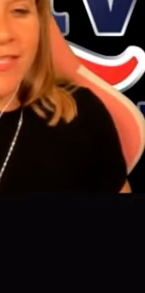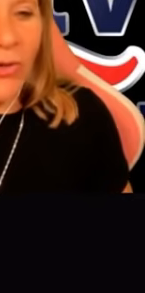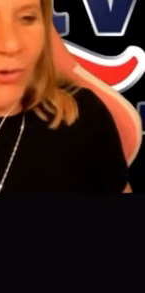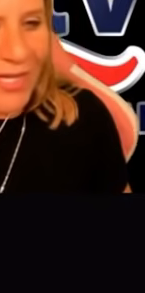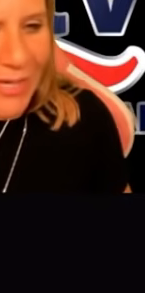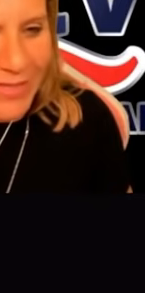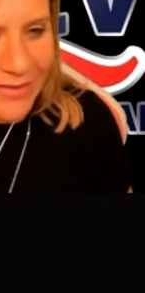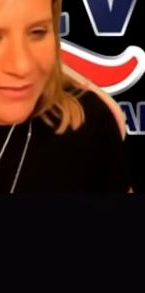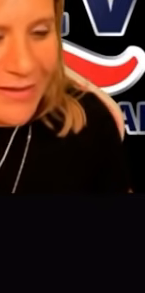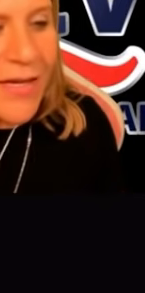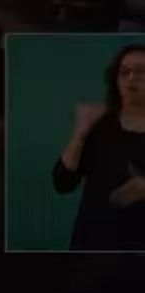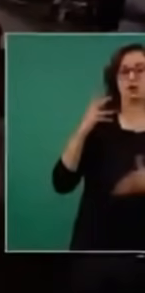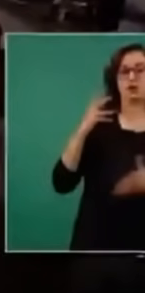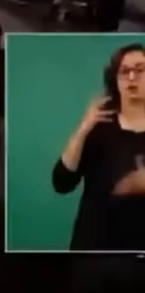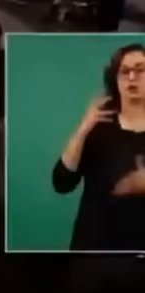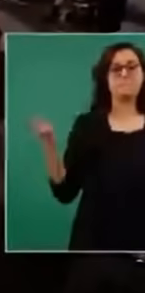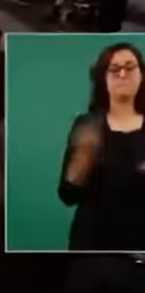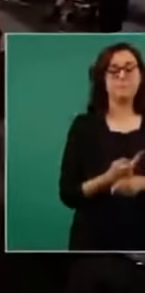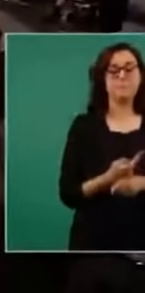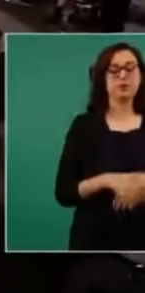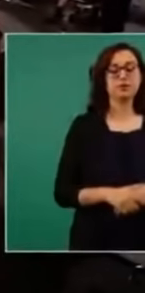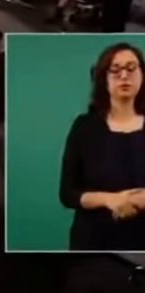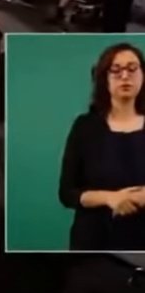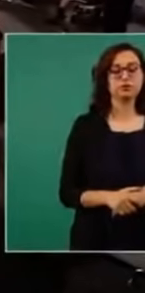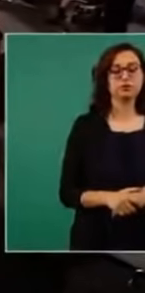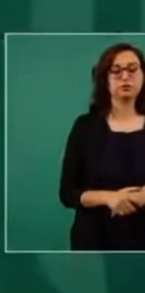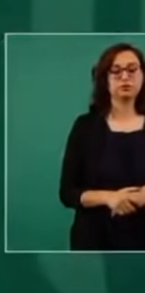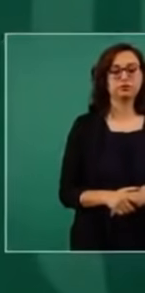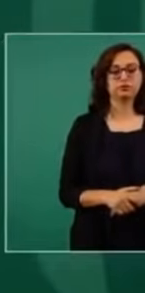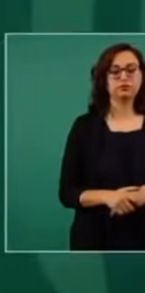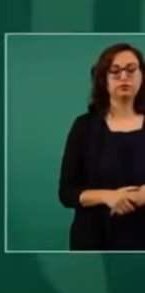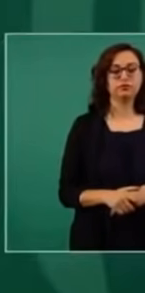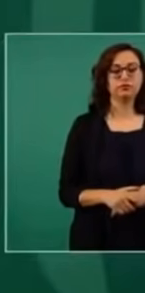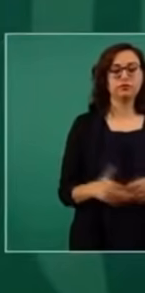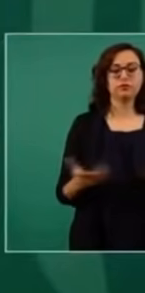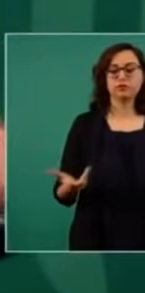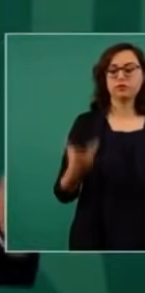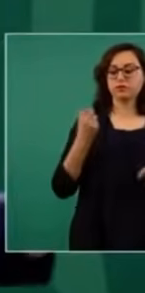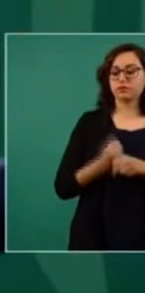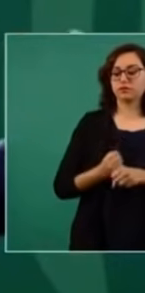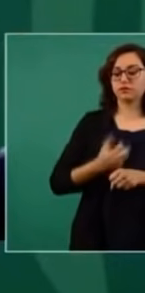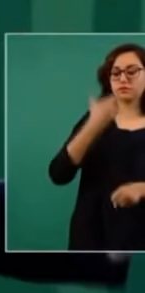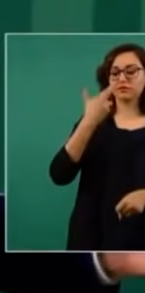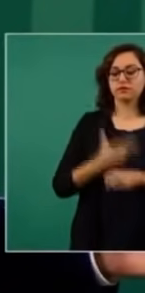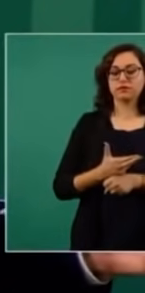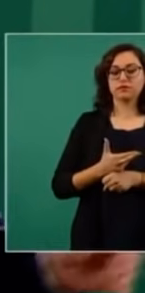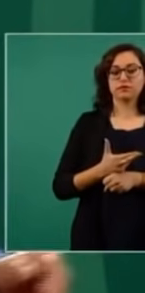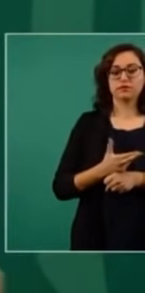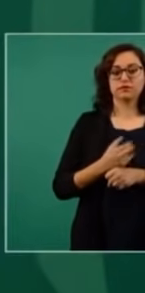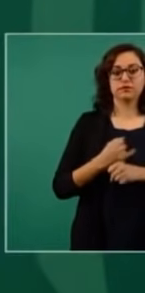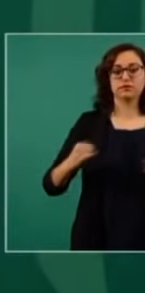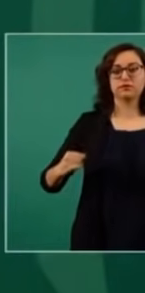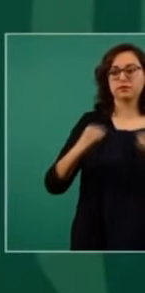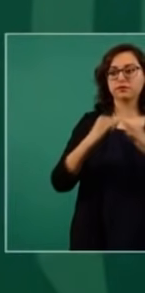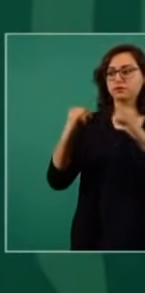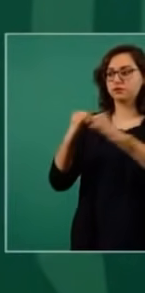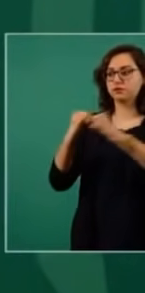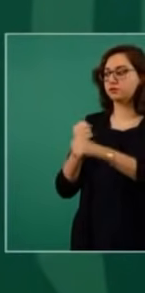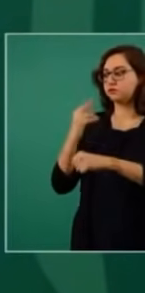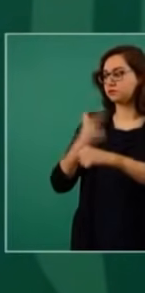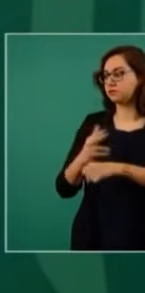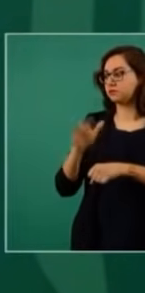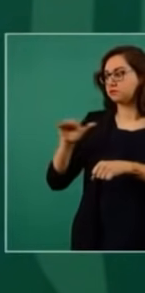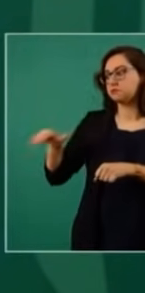estudiaditos psicológicamente, que lo han venido haciendo para vendernos cualquier cosa, pues